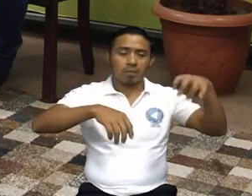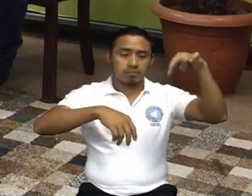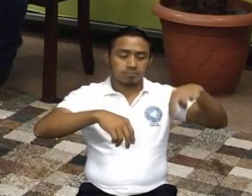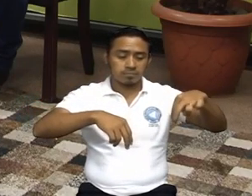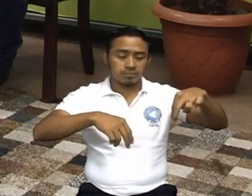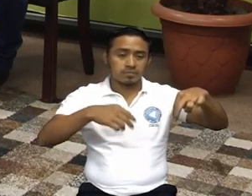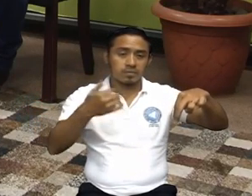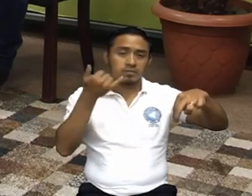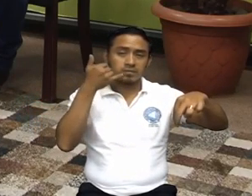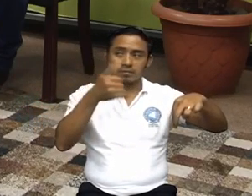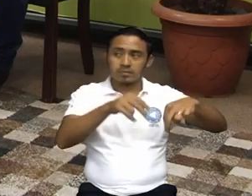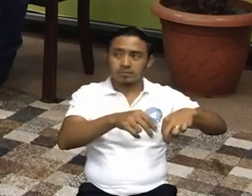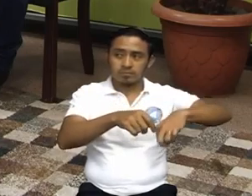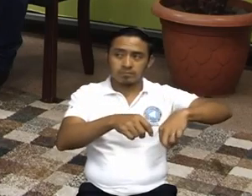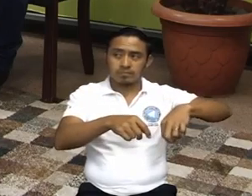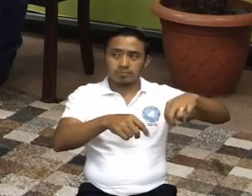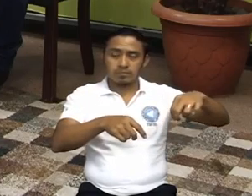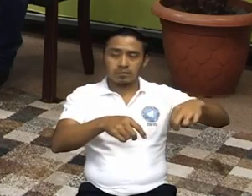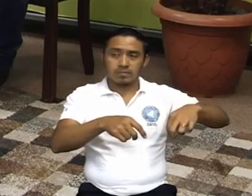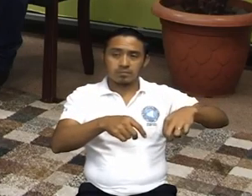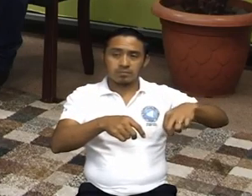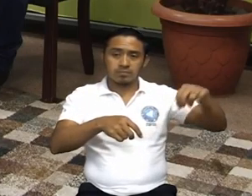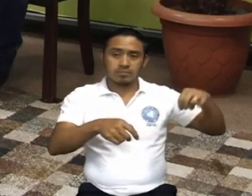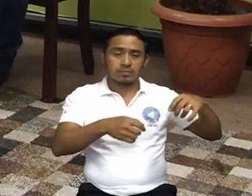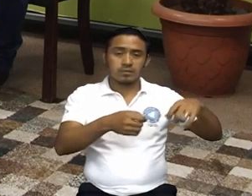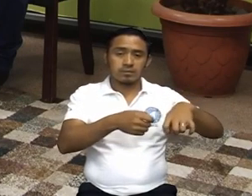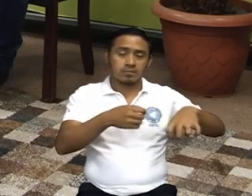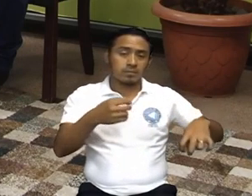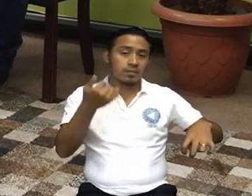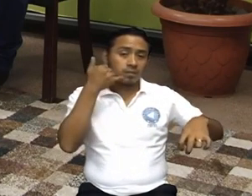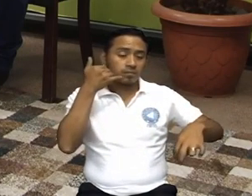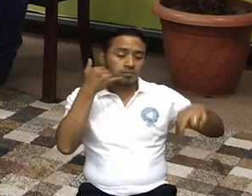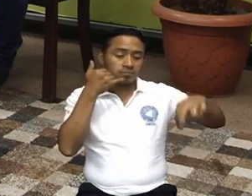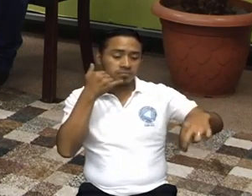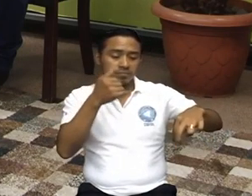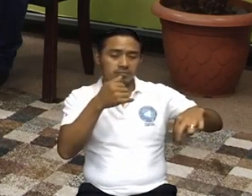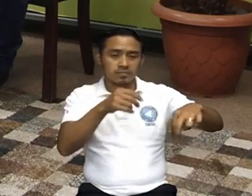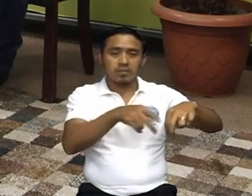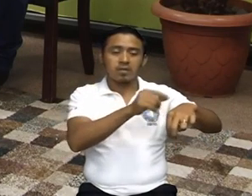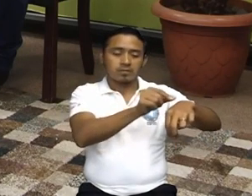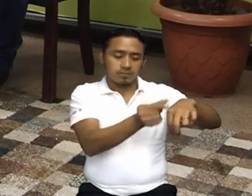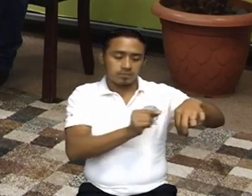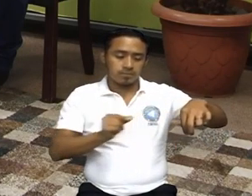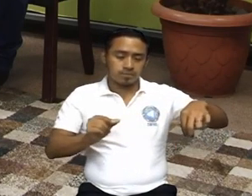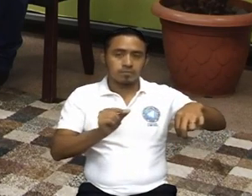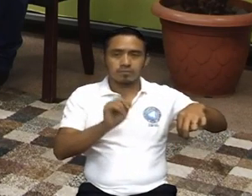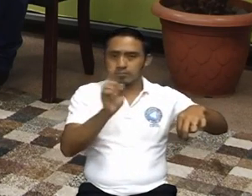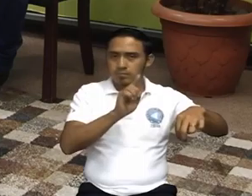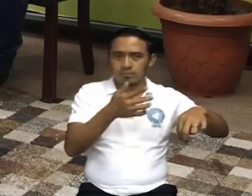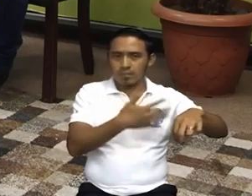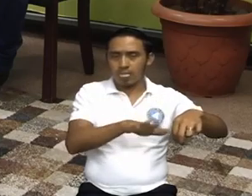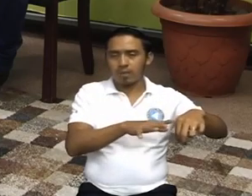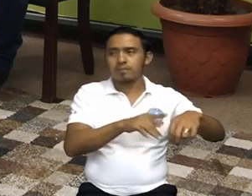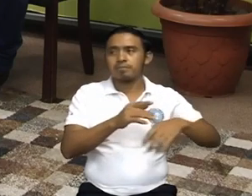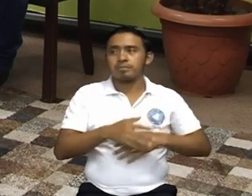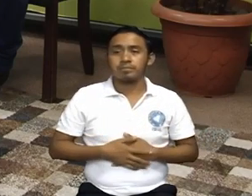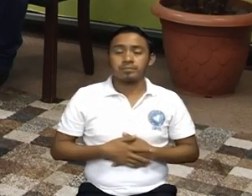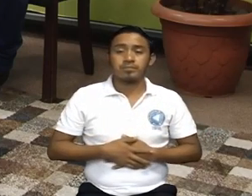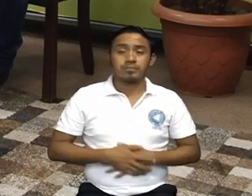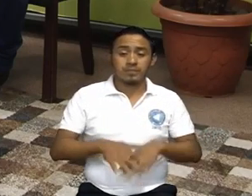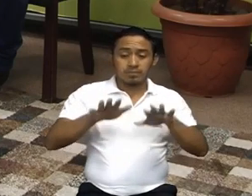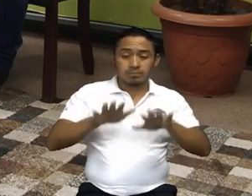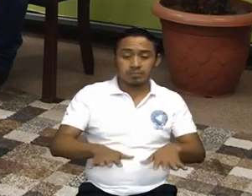de los celulares. Solo quita del celular y deja conectado. No es correcto también. Generalmente los ponemos en el